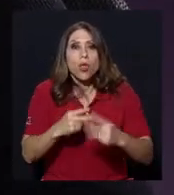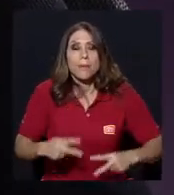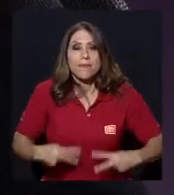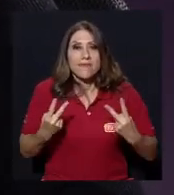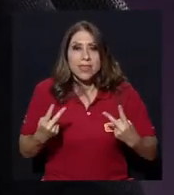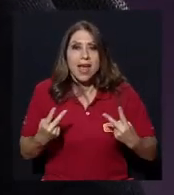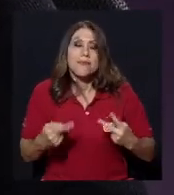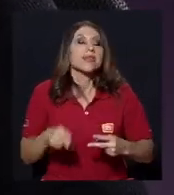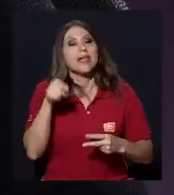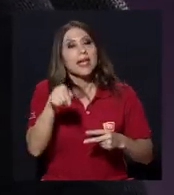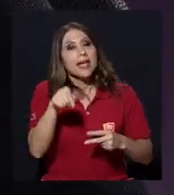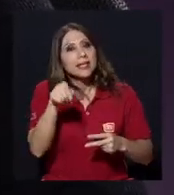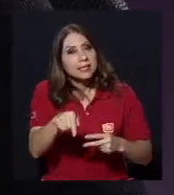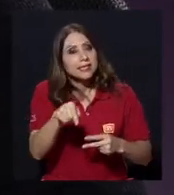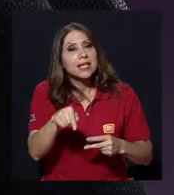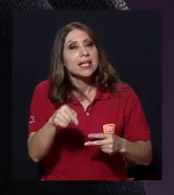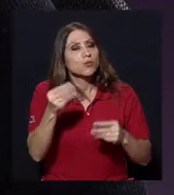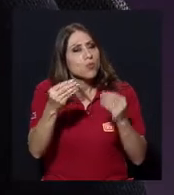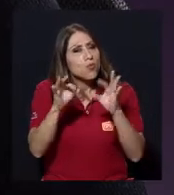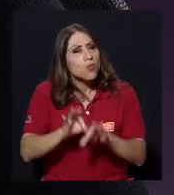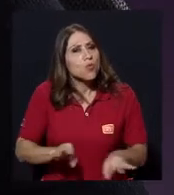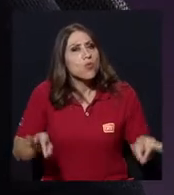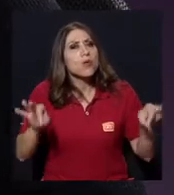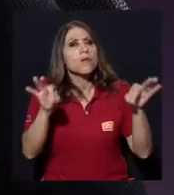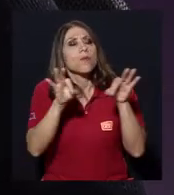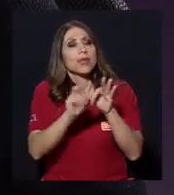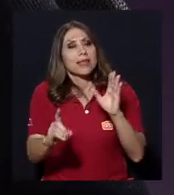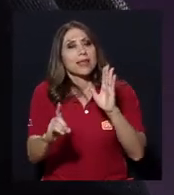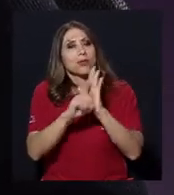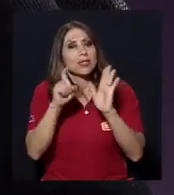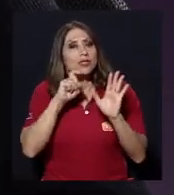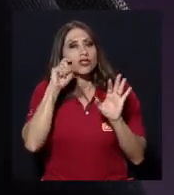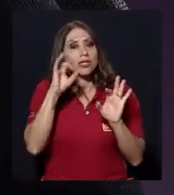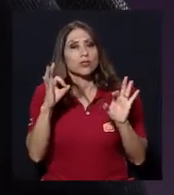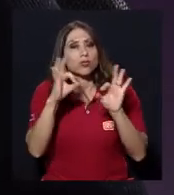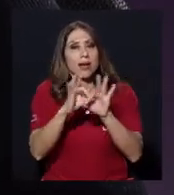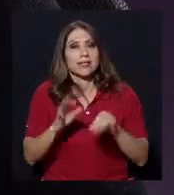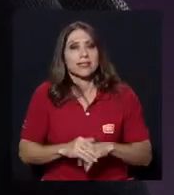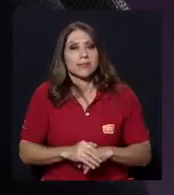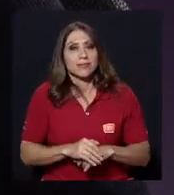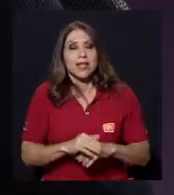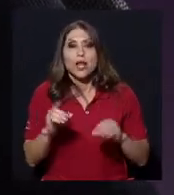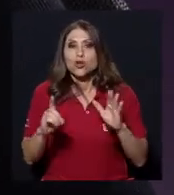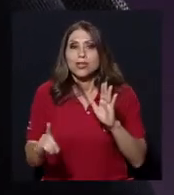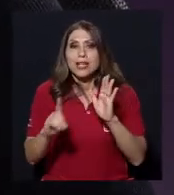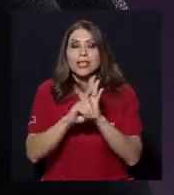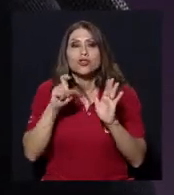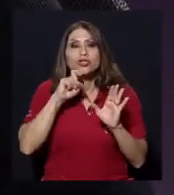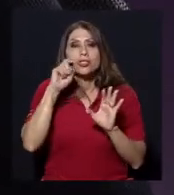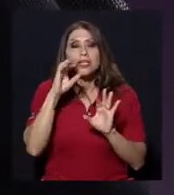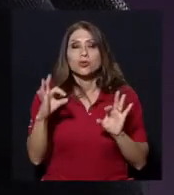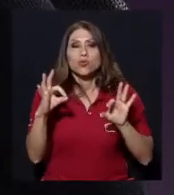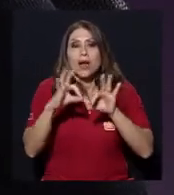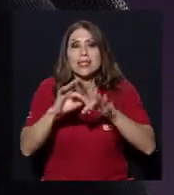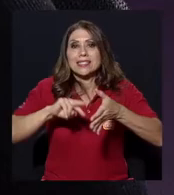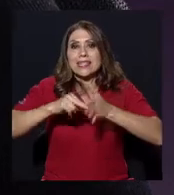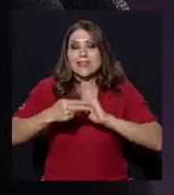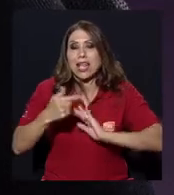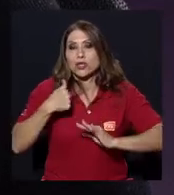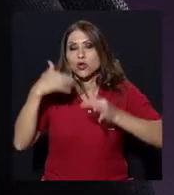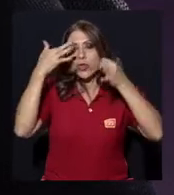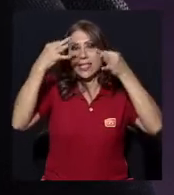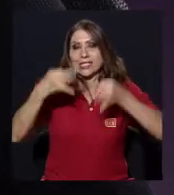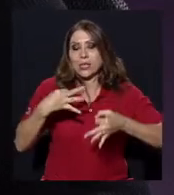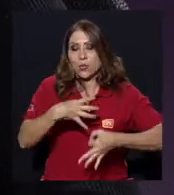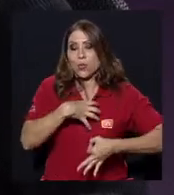muy importante de los derechos sexuales. O sea, los derechos sexuales es decidir sobre mi propio cuerpo, y no quiere decir acá